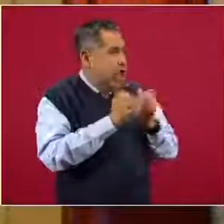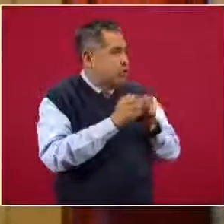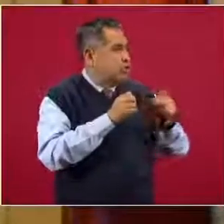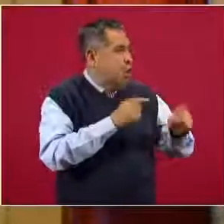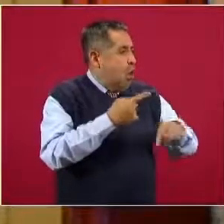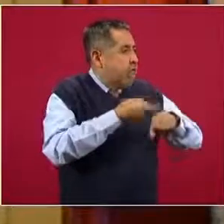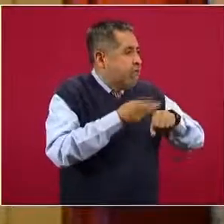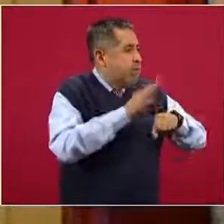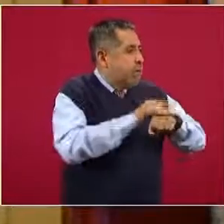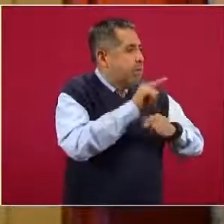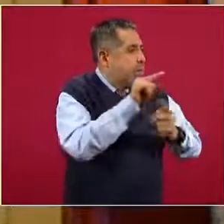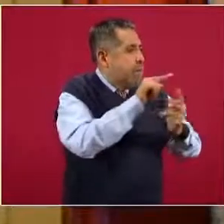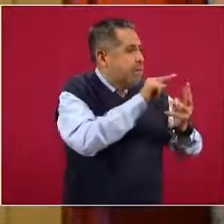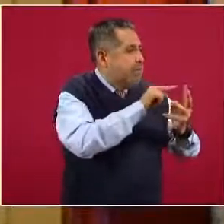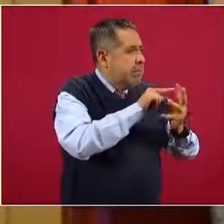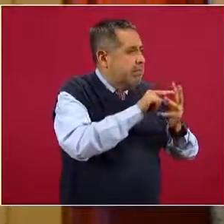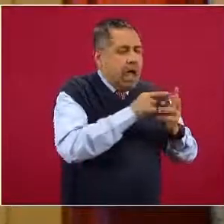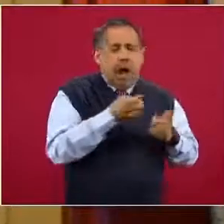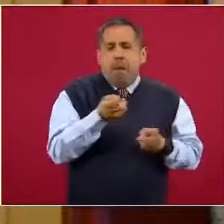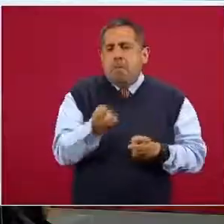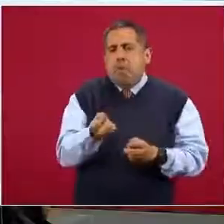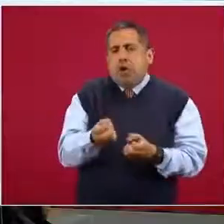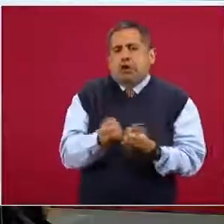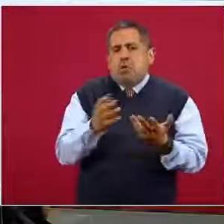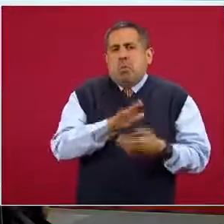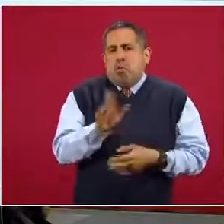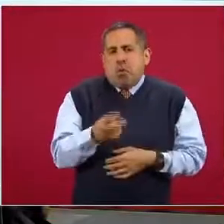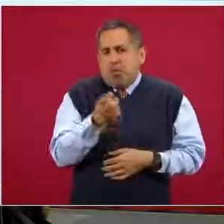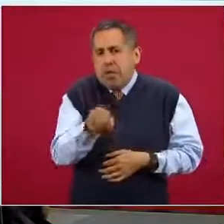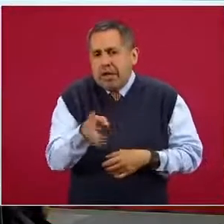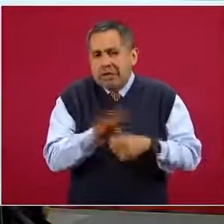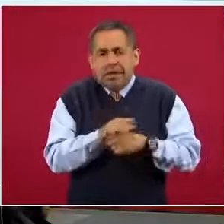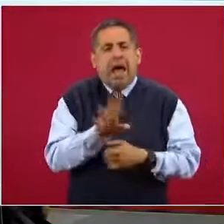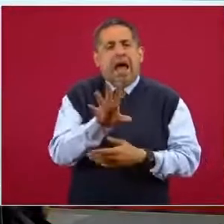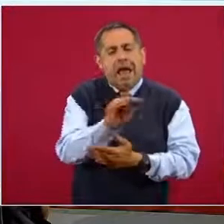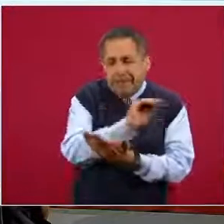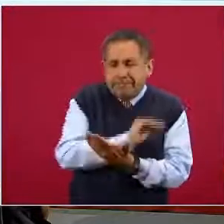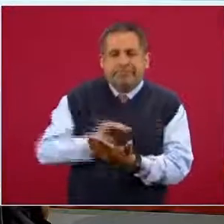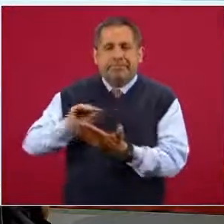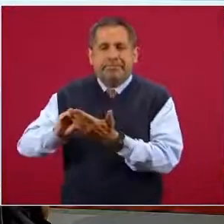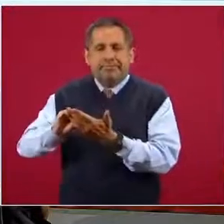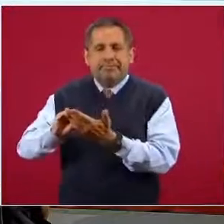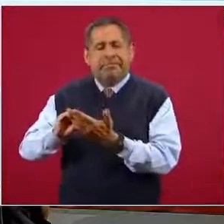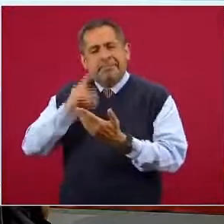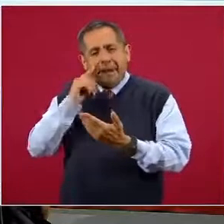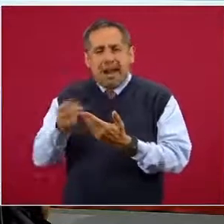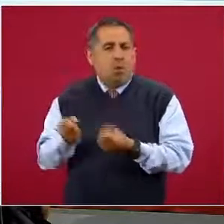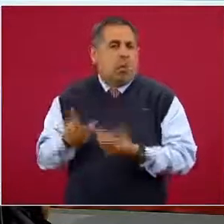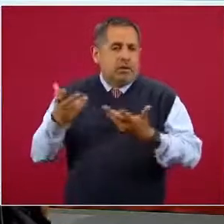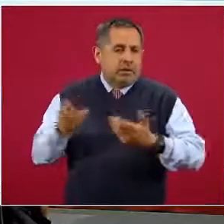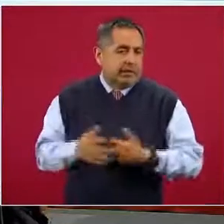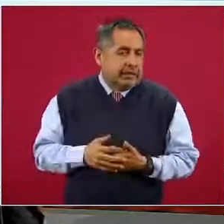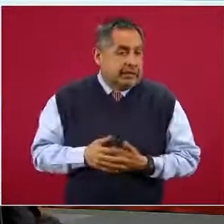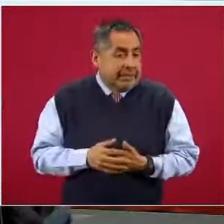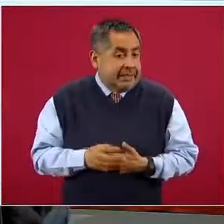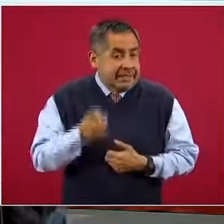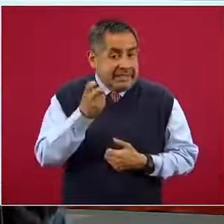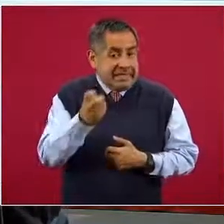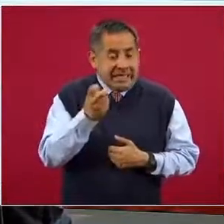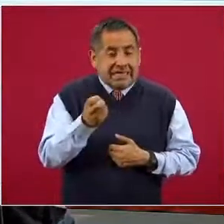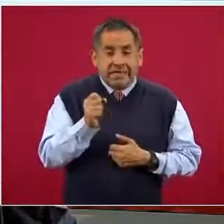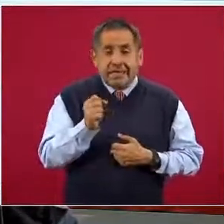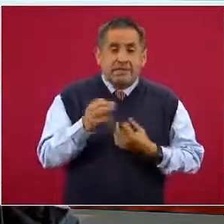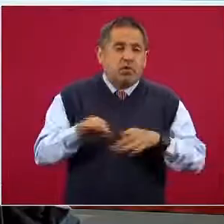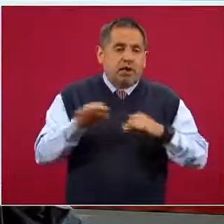anteriormente hemos hablado en relación a que son muestras que ya no podrán tener un resultado. Y esto incluye también